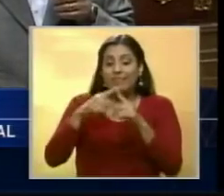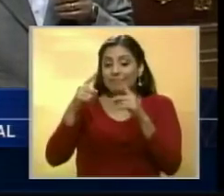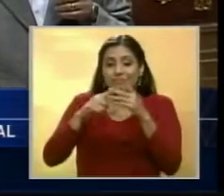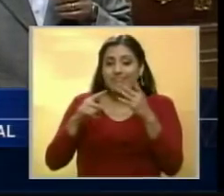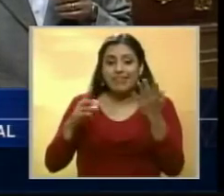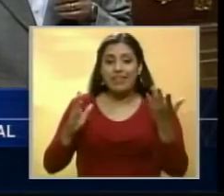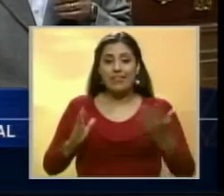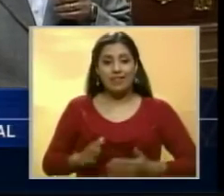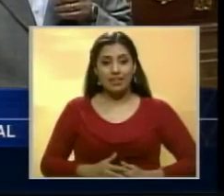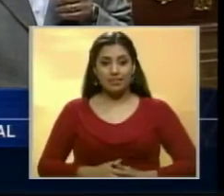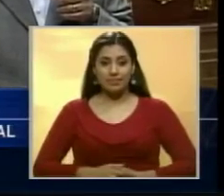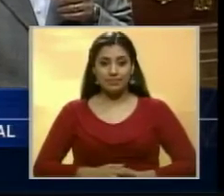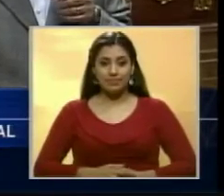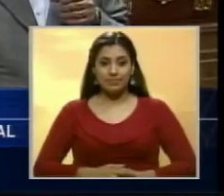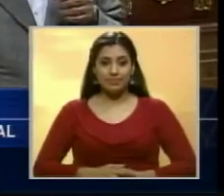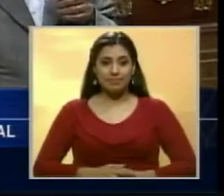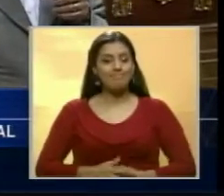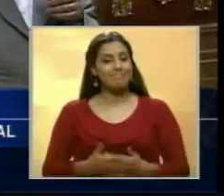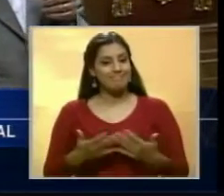así.